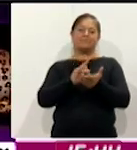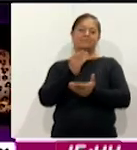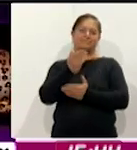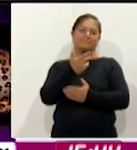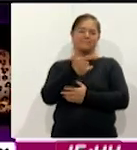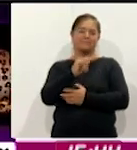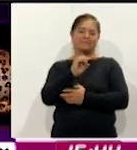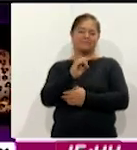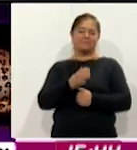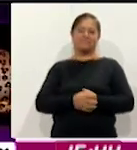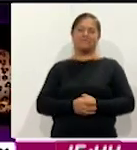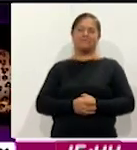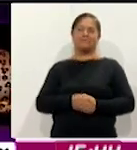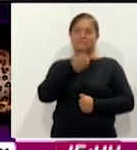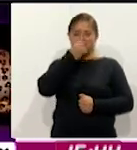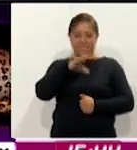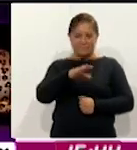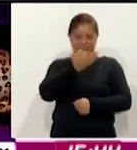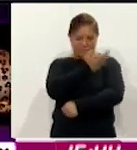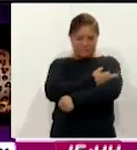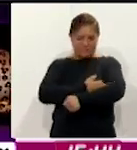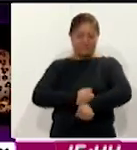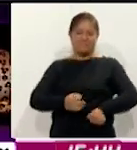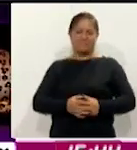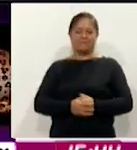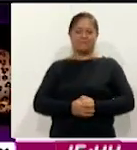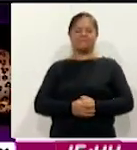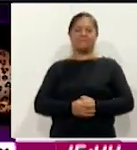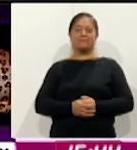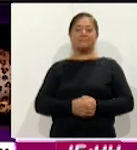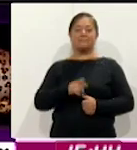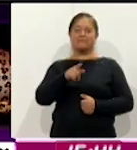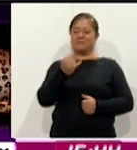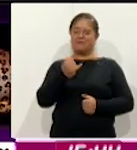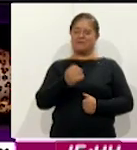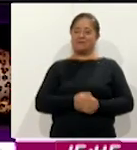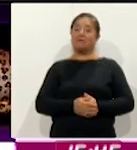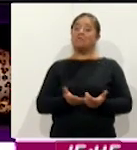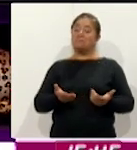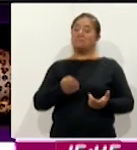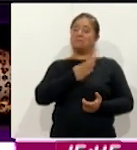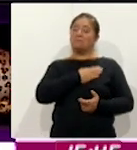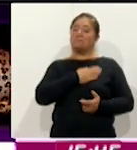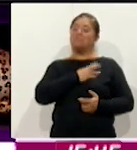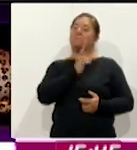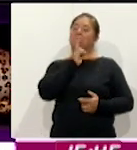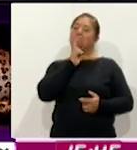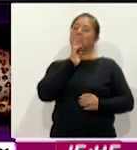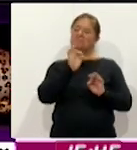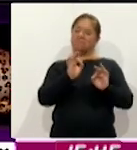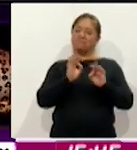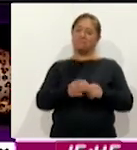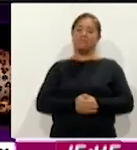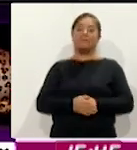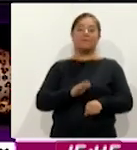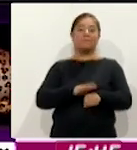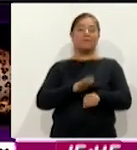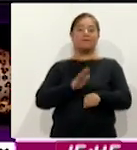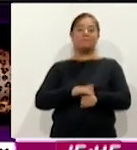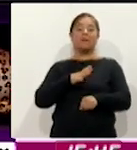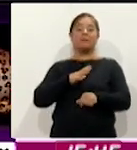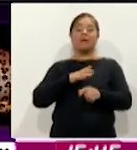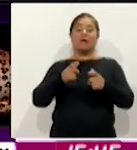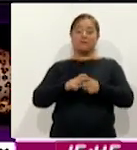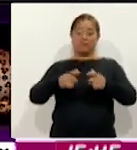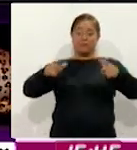Giovanni. Excelente tarde. Excelente tarde también para ti. Y pues esa es una buena noticia, desde luego, porque mientras más se extiendan